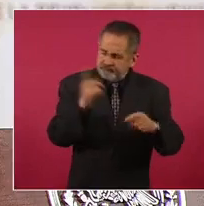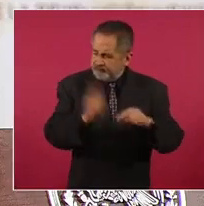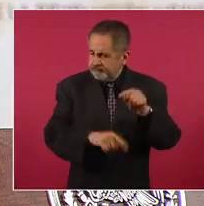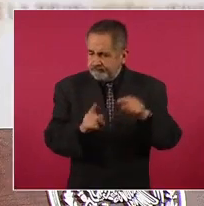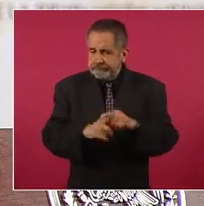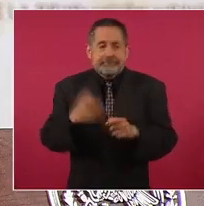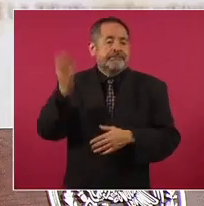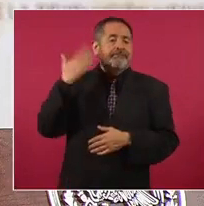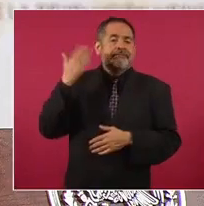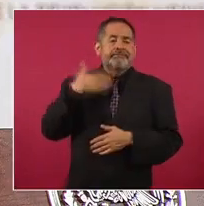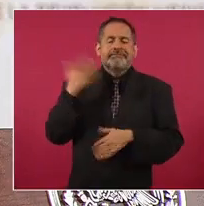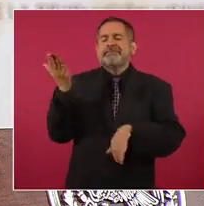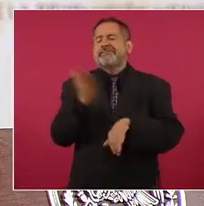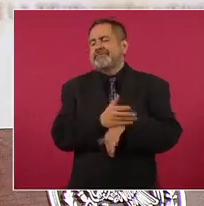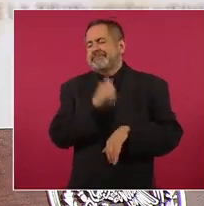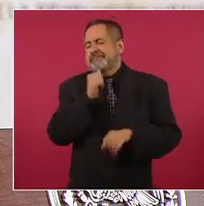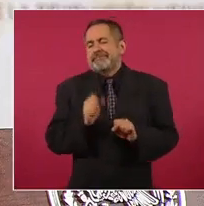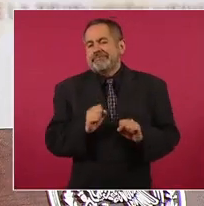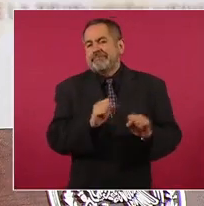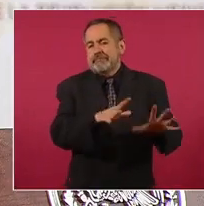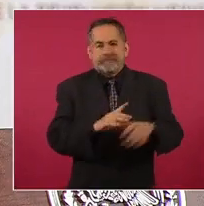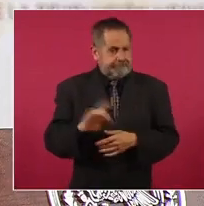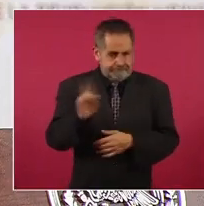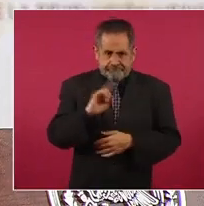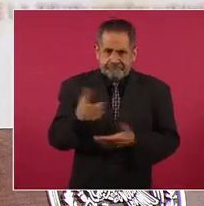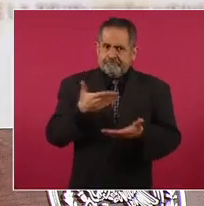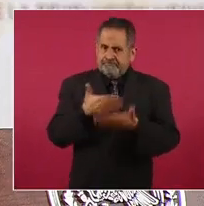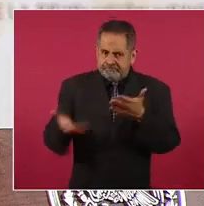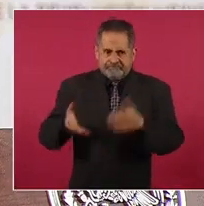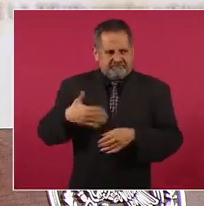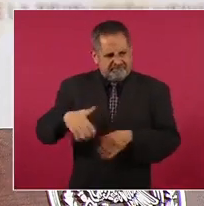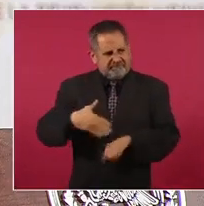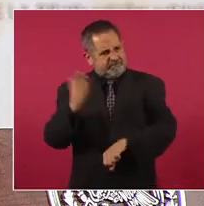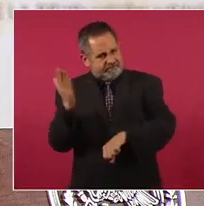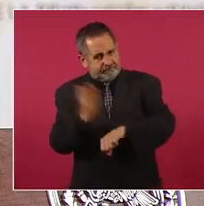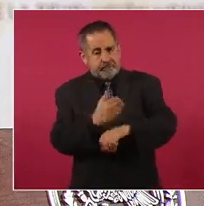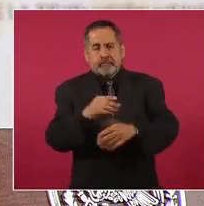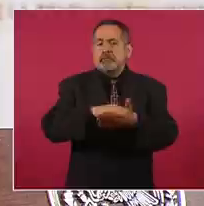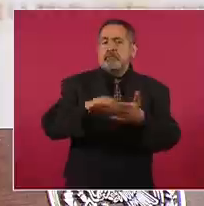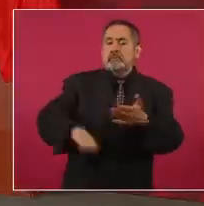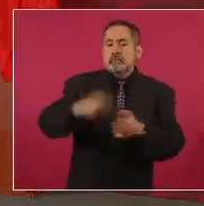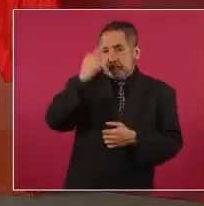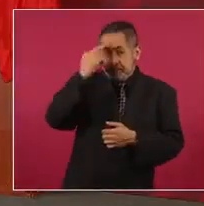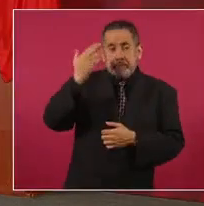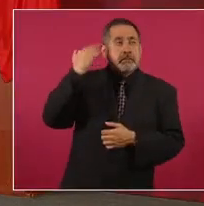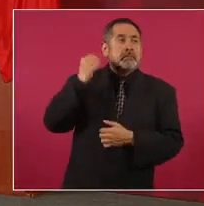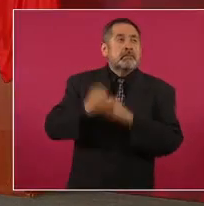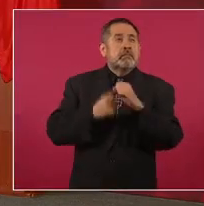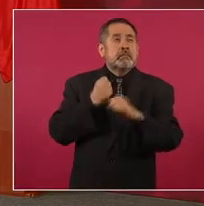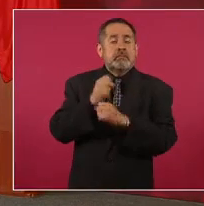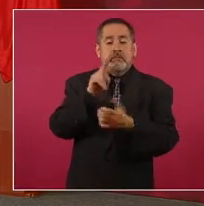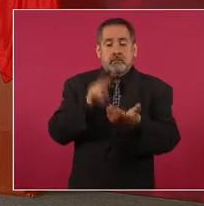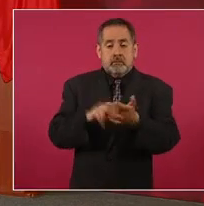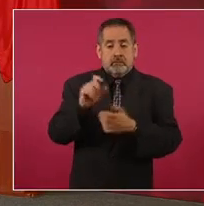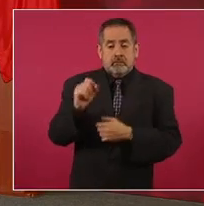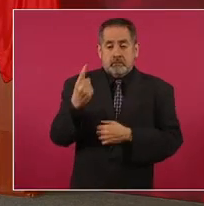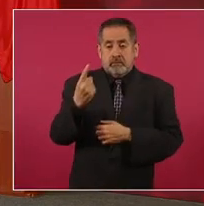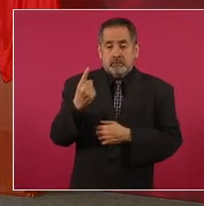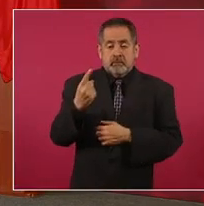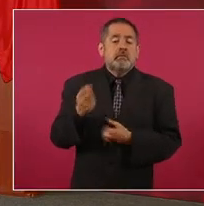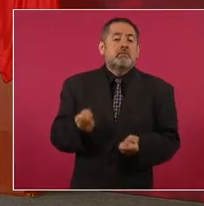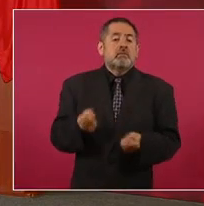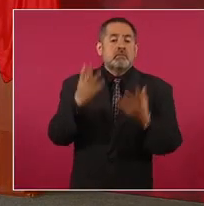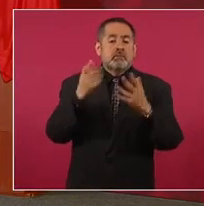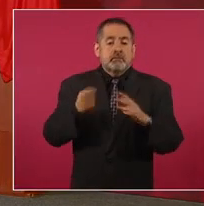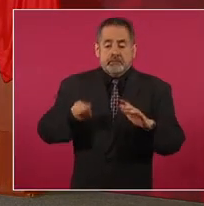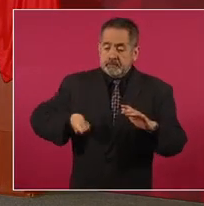se venía registrando en la comisión de estos homicidios, donde, por ejemplo, hasta el año 2021 solamente